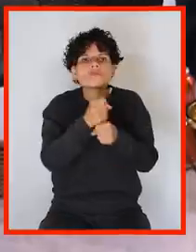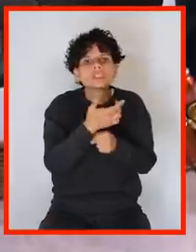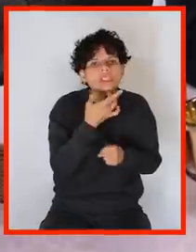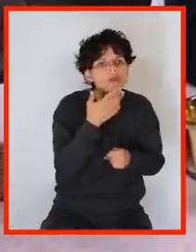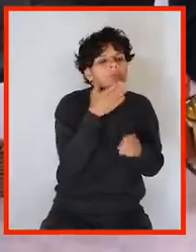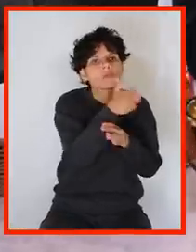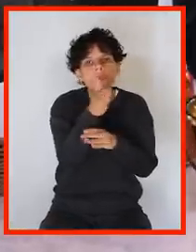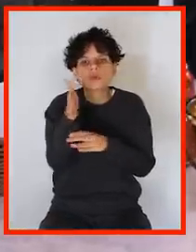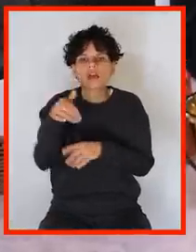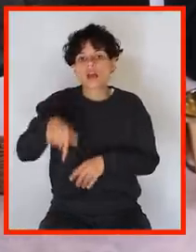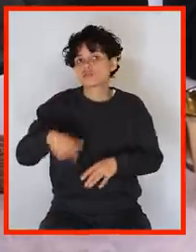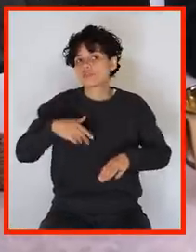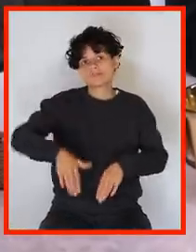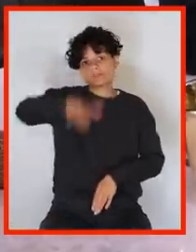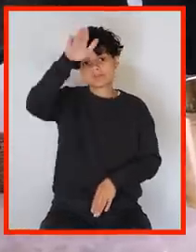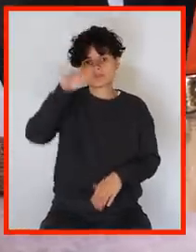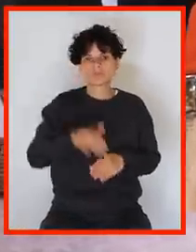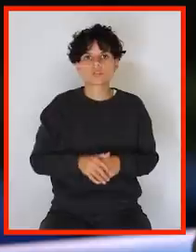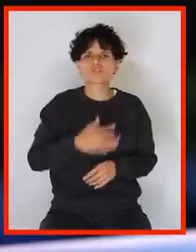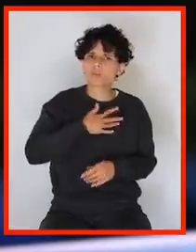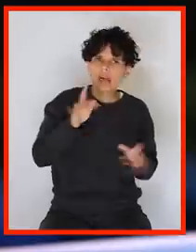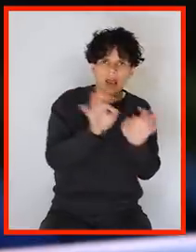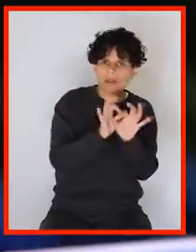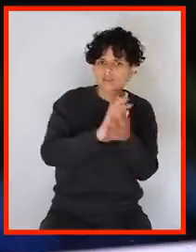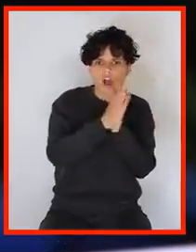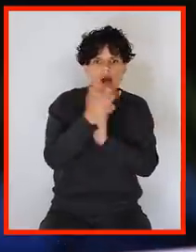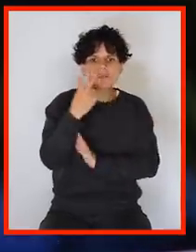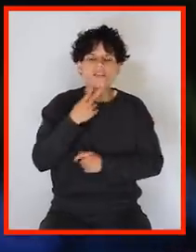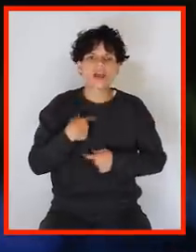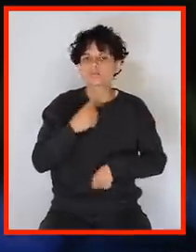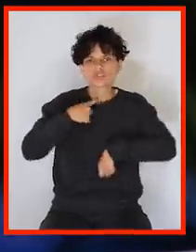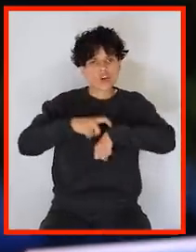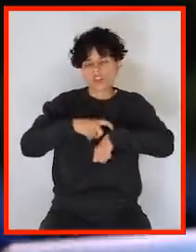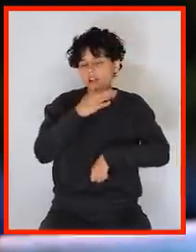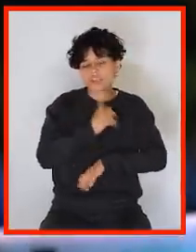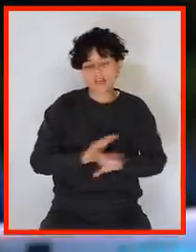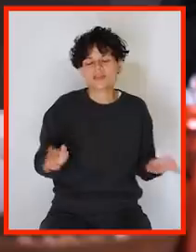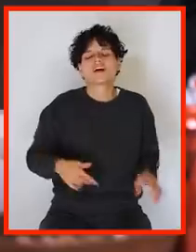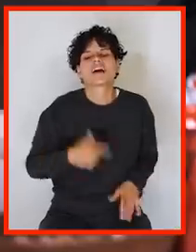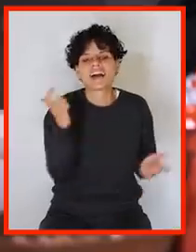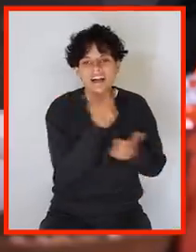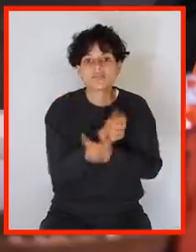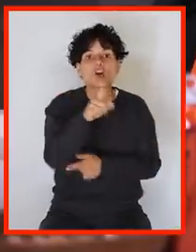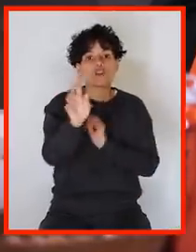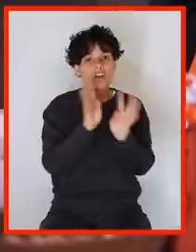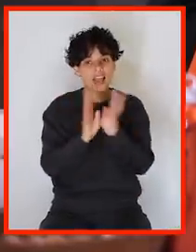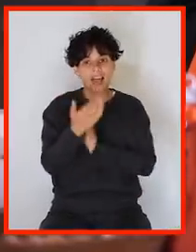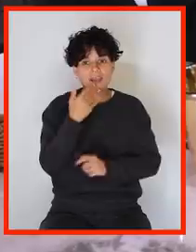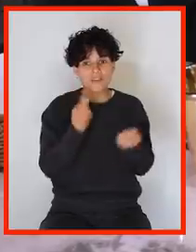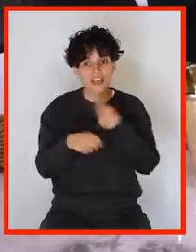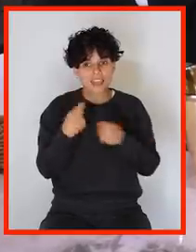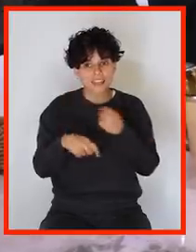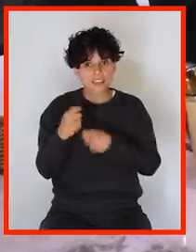yo. Eso fue como mi nacimiento. ¿Querés que te explique todo? Sí. Que no tengo tiempo. ¿Y vendiste la feria